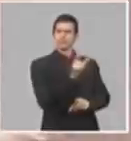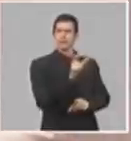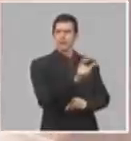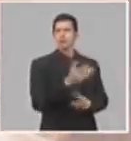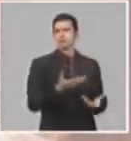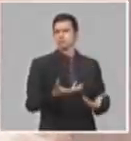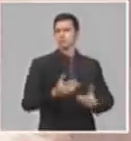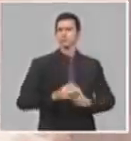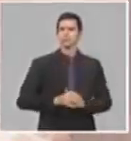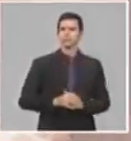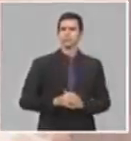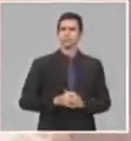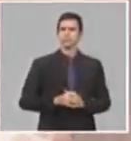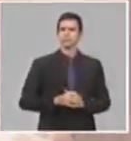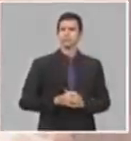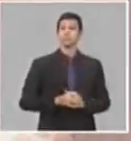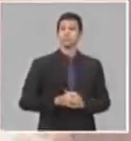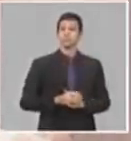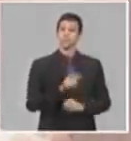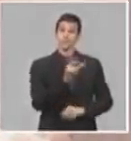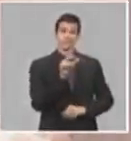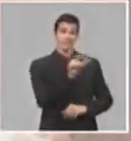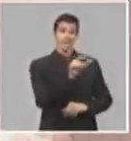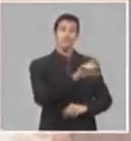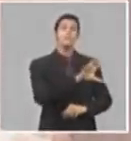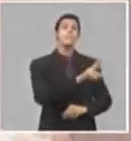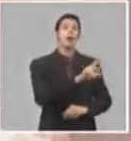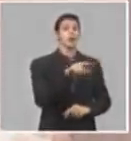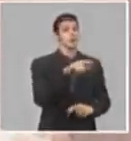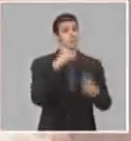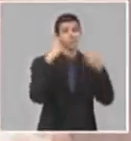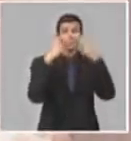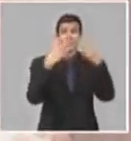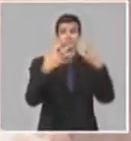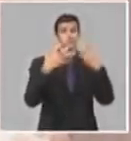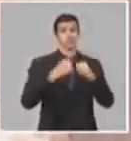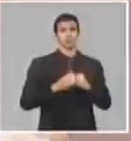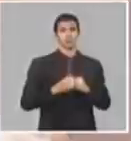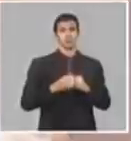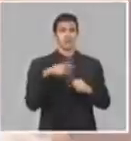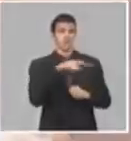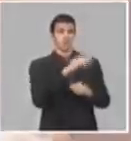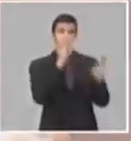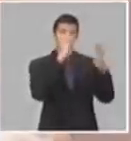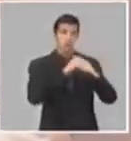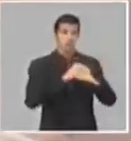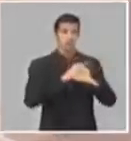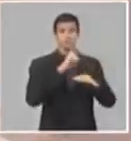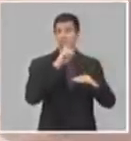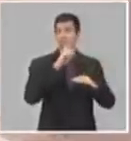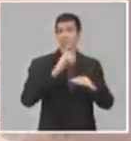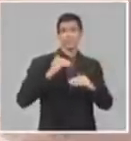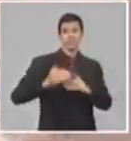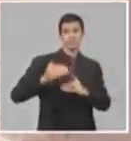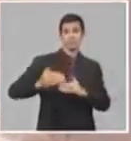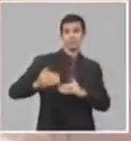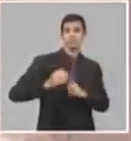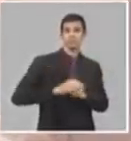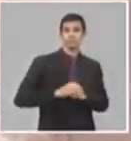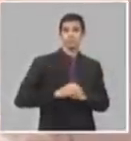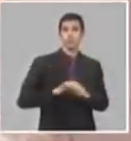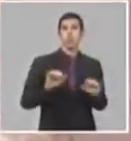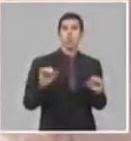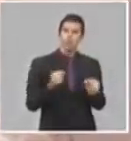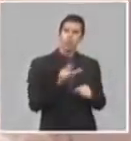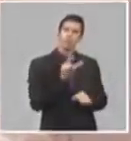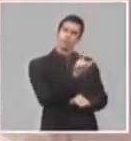elemento esencial para que esto pueda avanzar. Los precios de las exportaciones o de